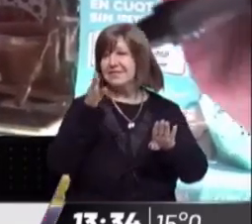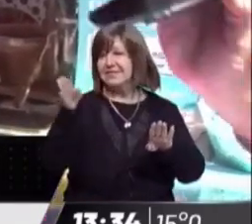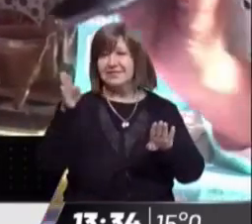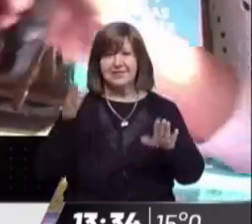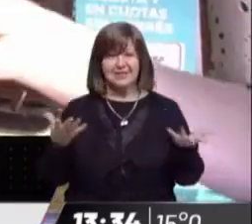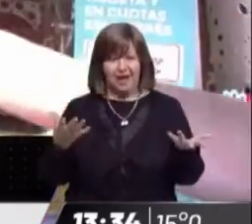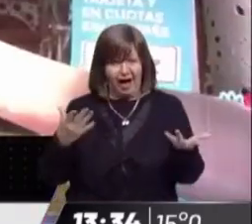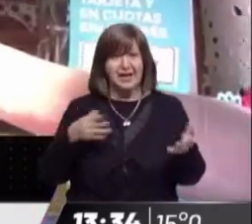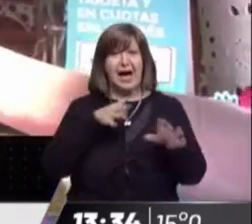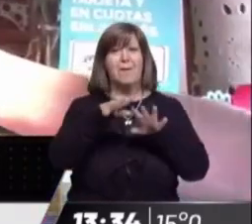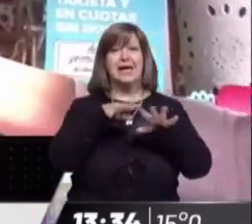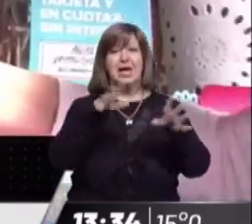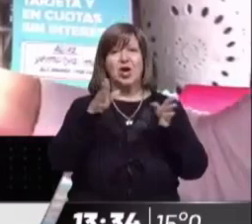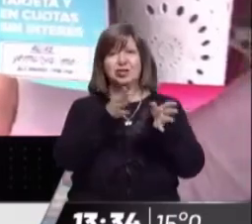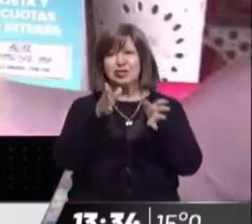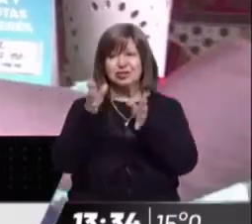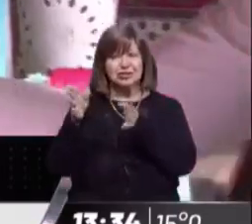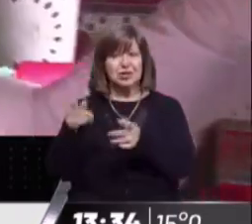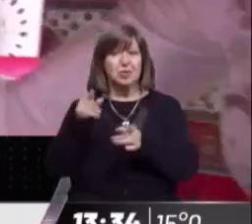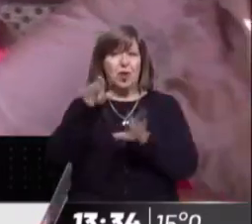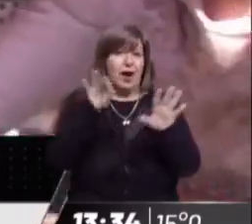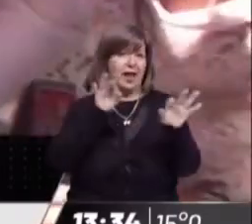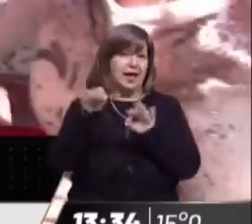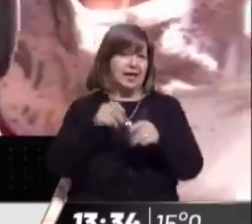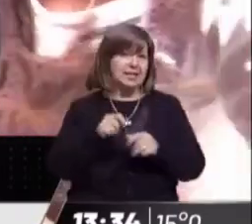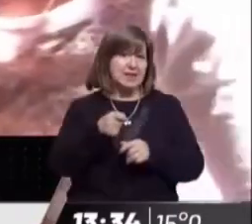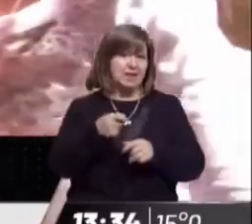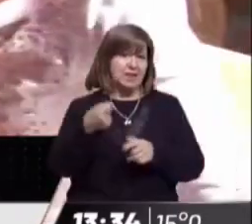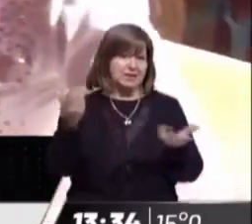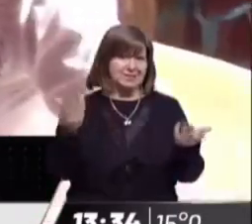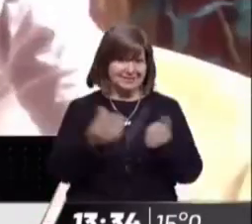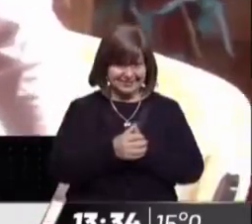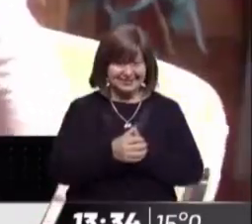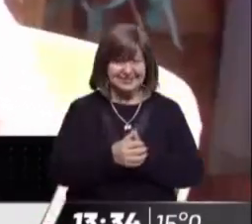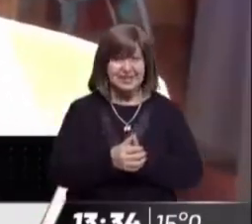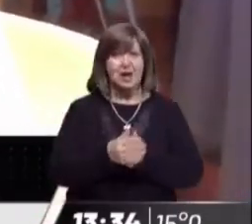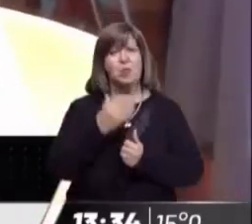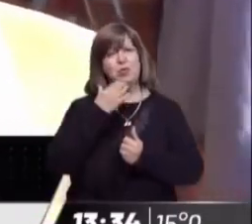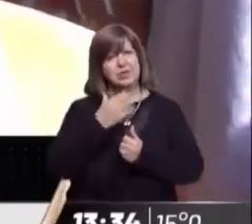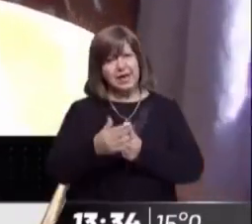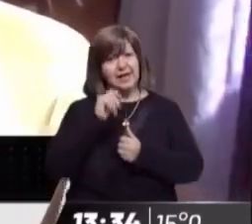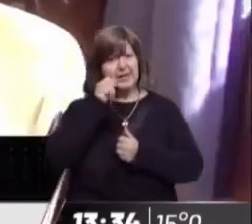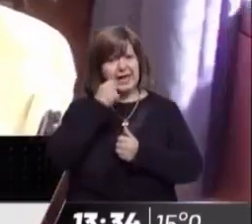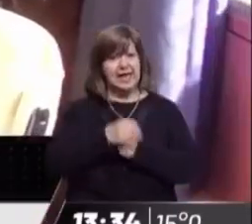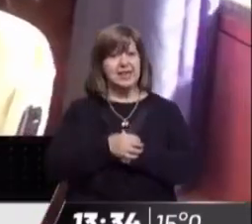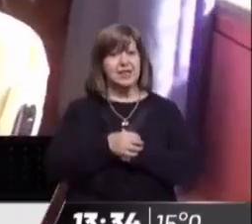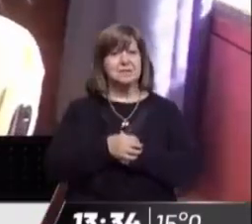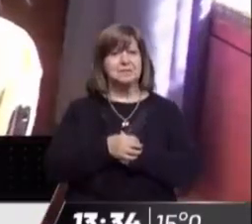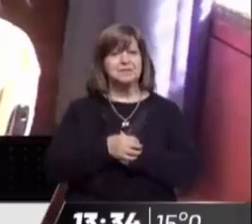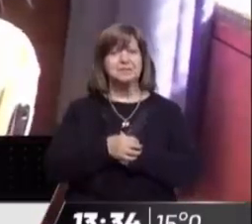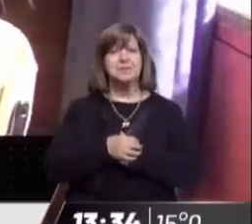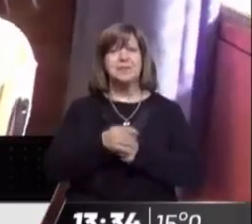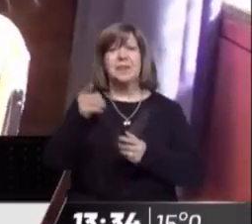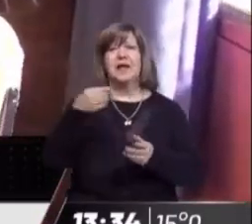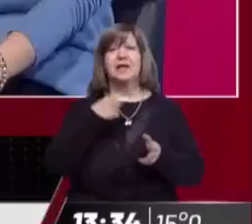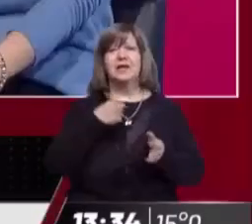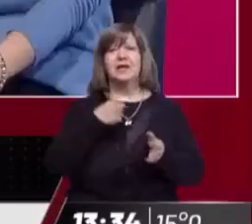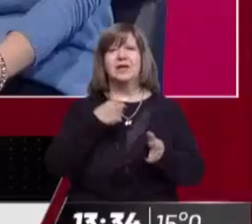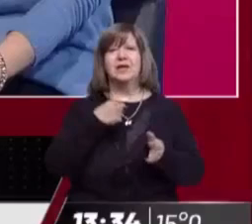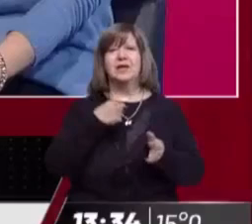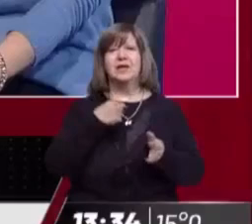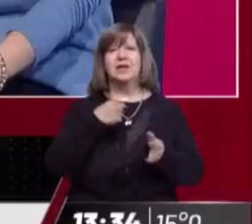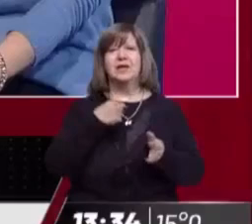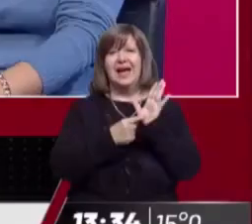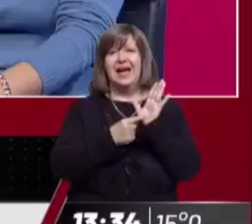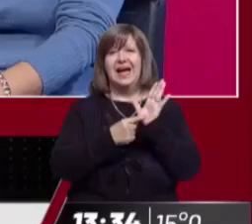final gracias De nada gracias a ustedes Bueno ahí les dejamos así Mira me voy con la energía de la llave para todos los mendocinos Así